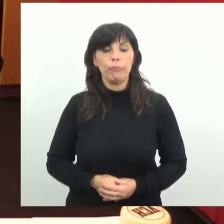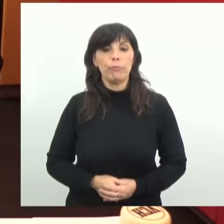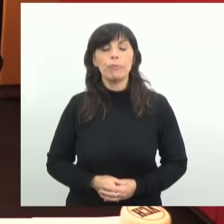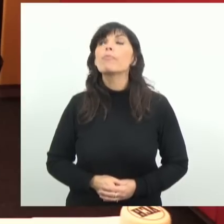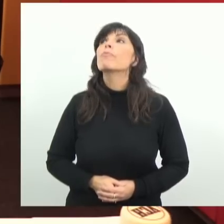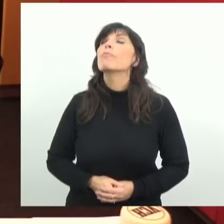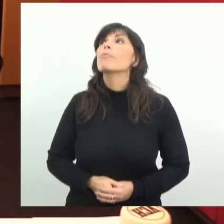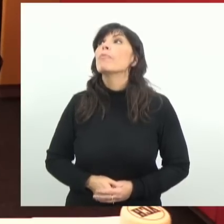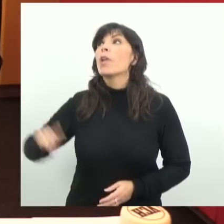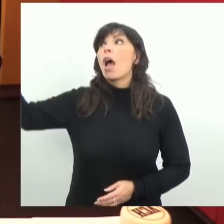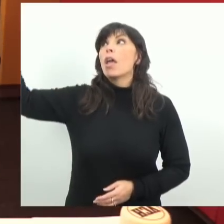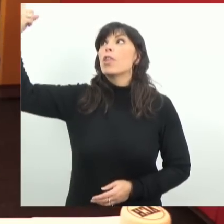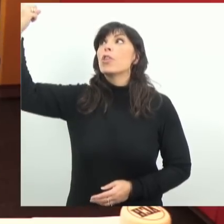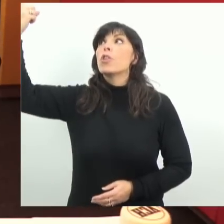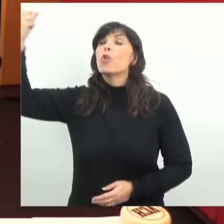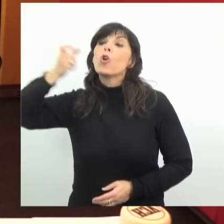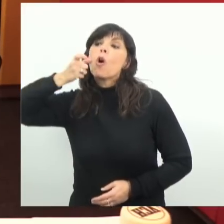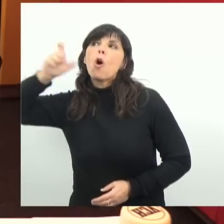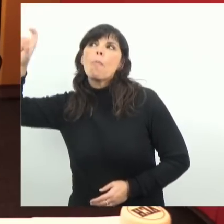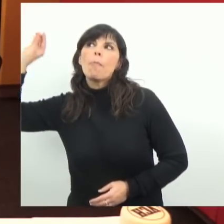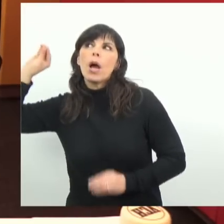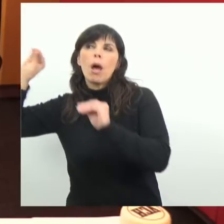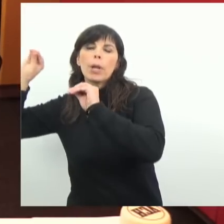sale de la boca de Dios.